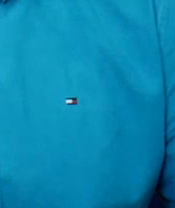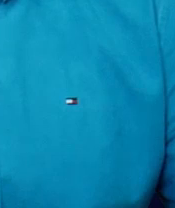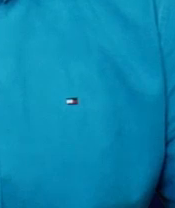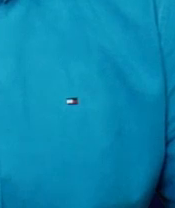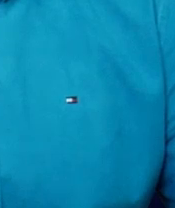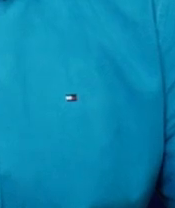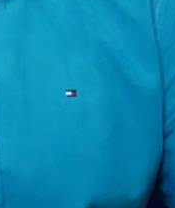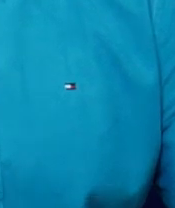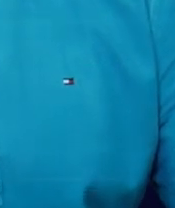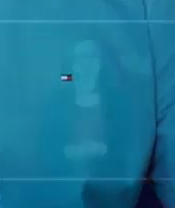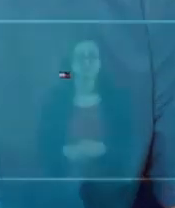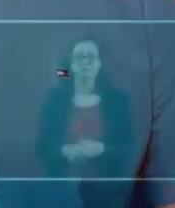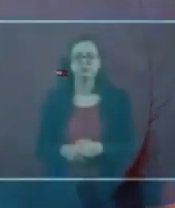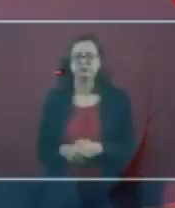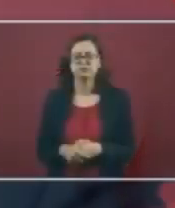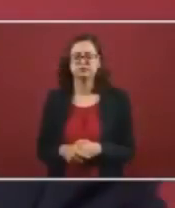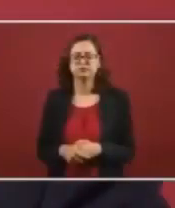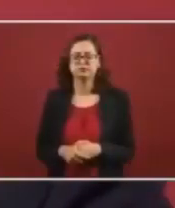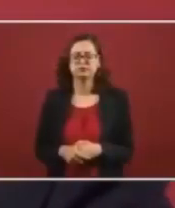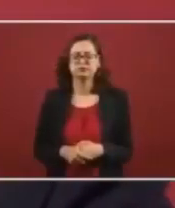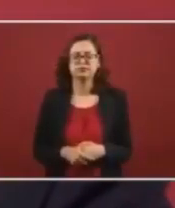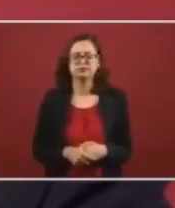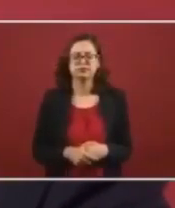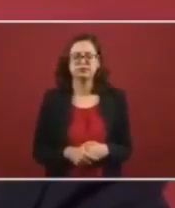interesante esto que dijo Obrador, vamos a escucharlo. A veces